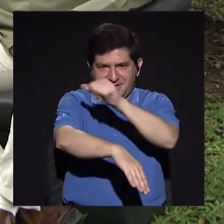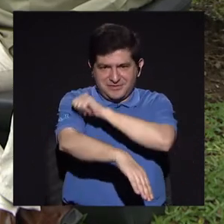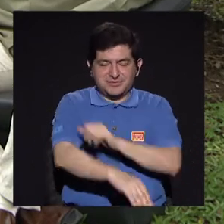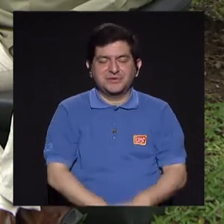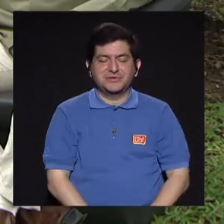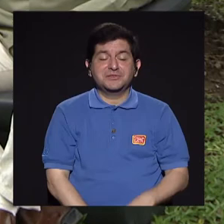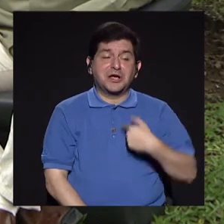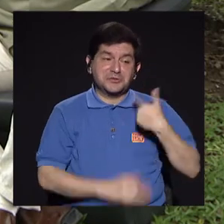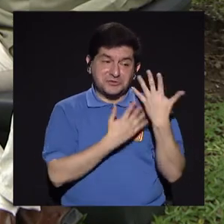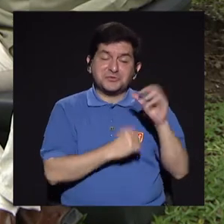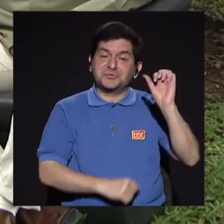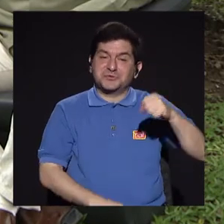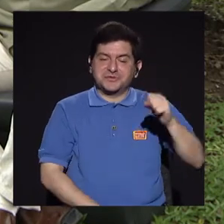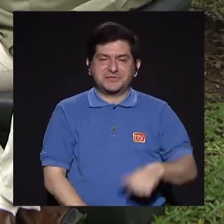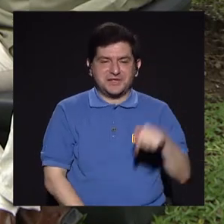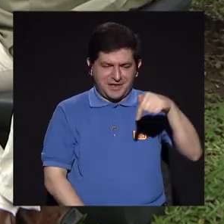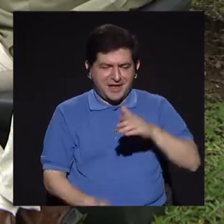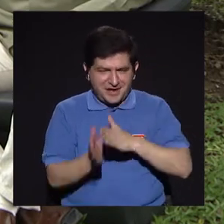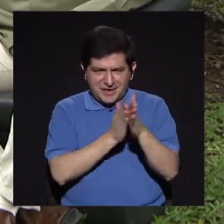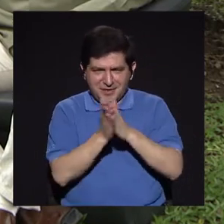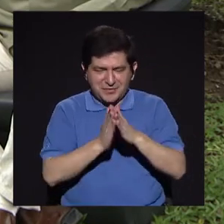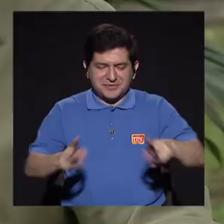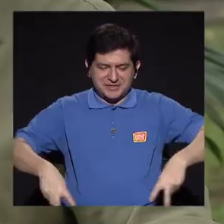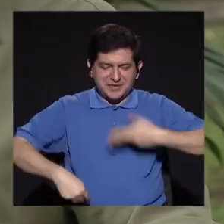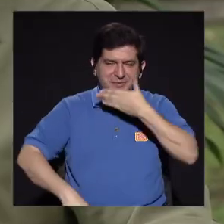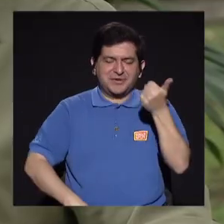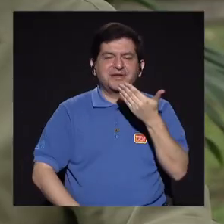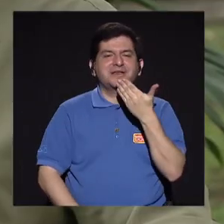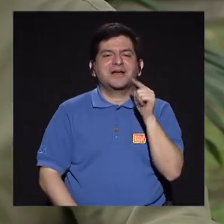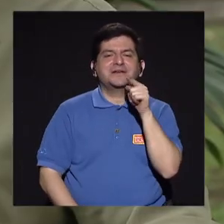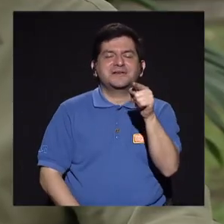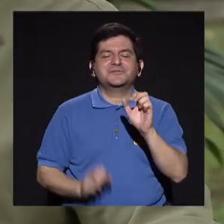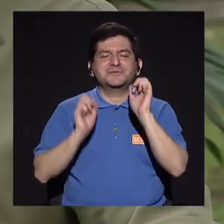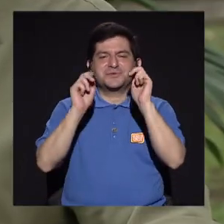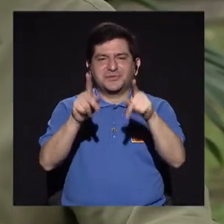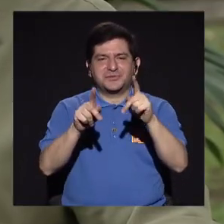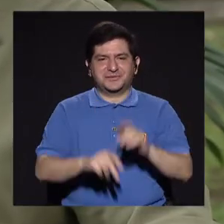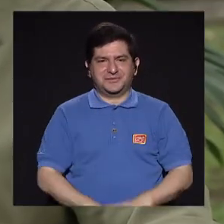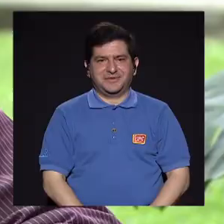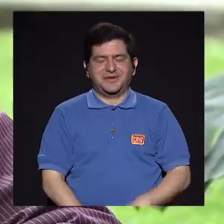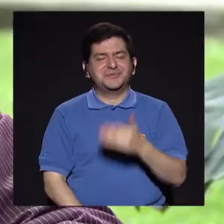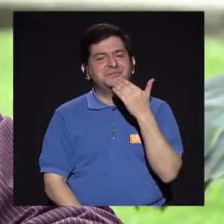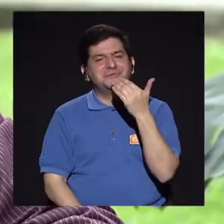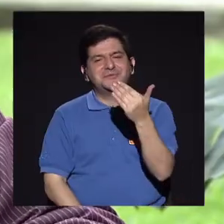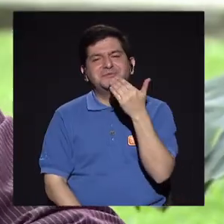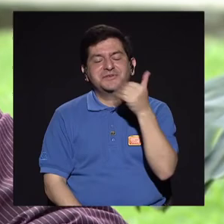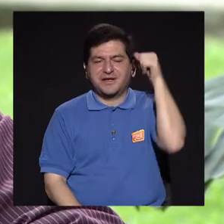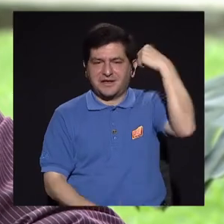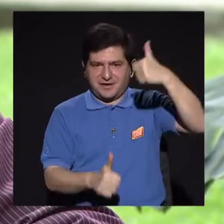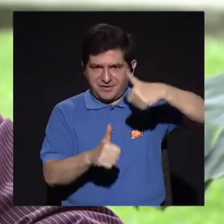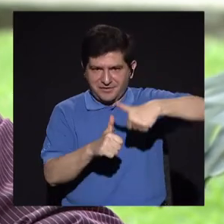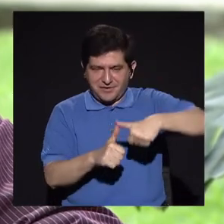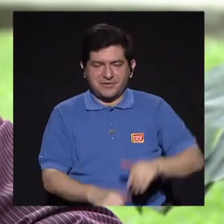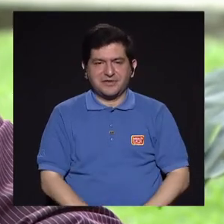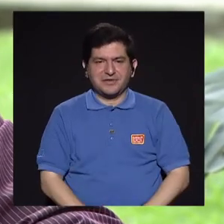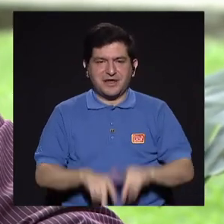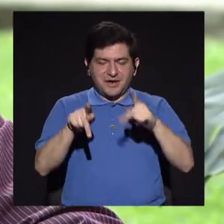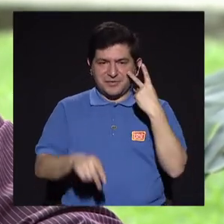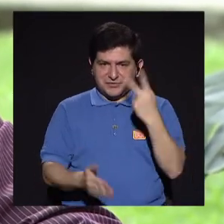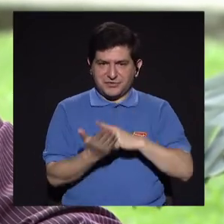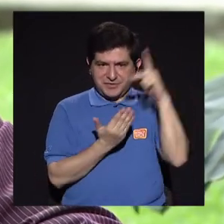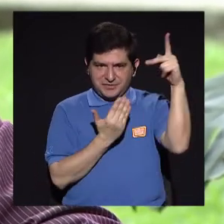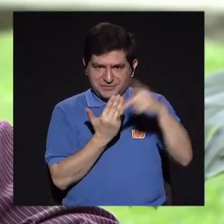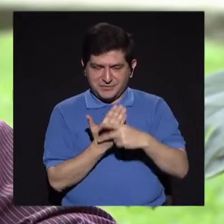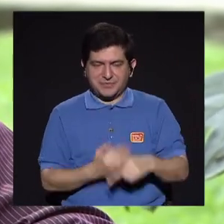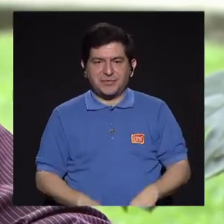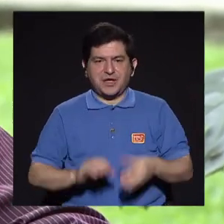Acosta, y podamos aprovecharlo entonces aquí en Vivir Mejor. Muchas gracias a ustedes por darme la oportunidad. No, muchísimas gracias, y recordarles allá a nuestros